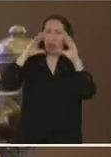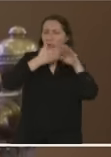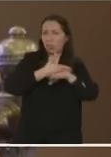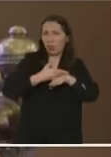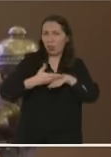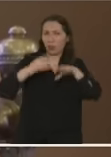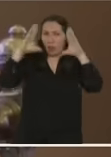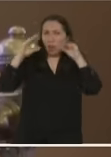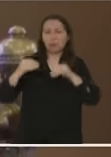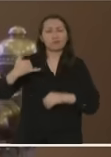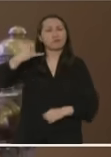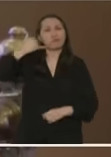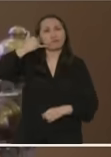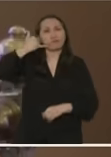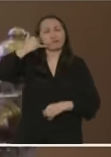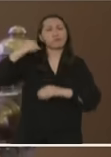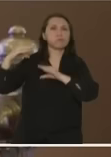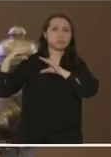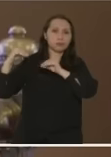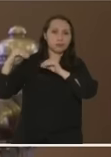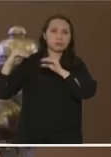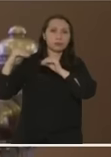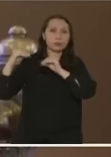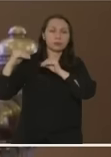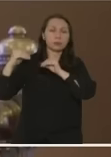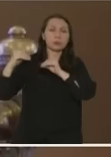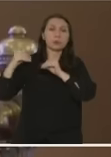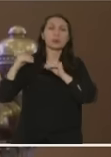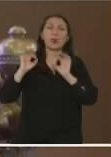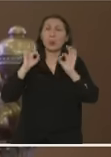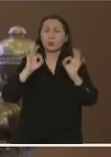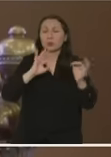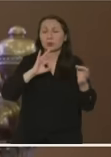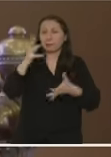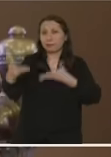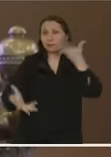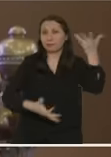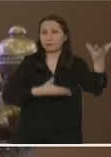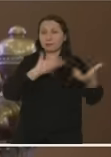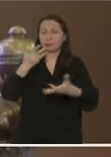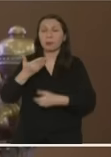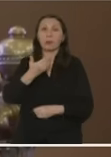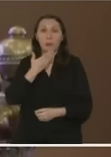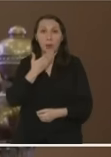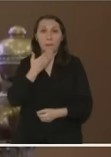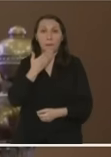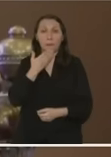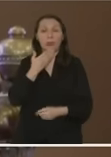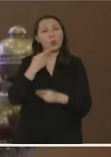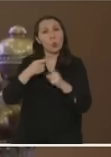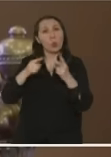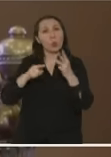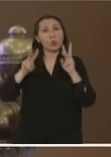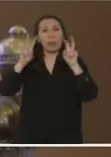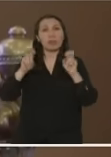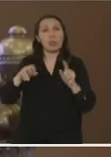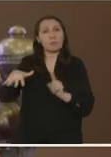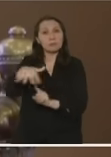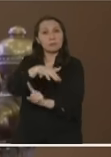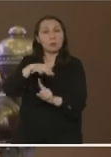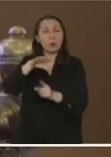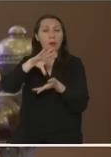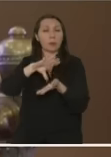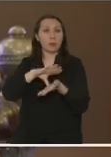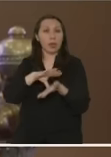noche, telefónicamente, sobre esta tragedia y también sobre otras materias de